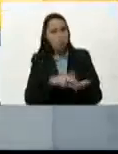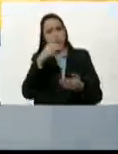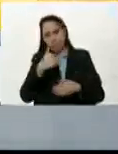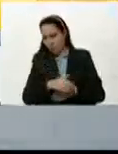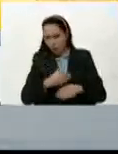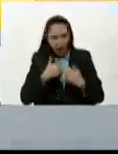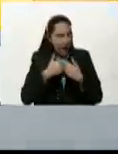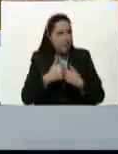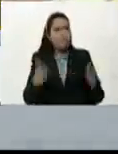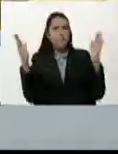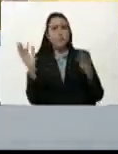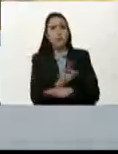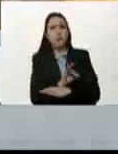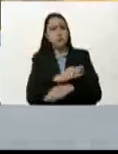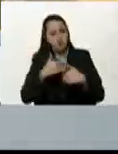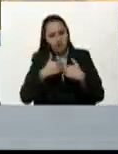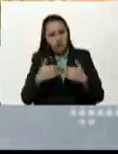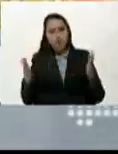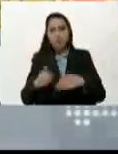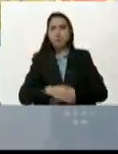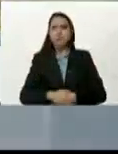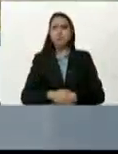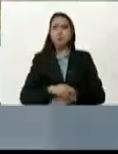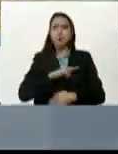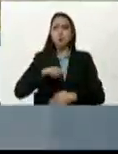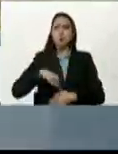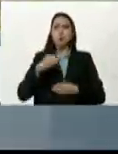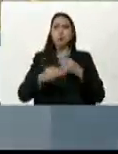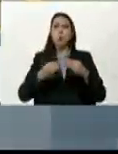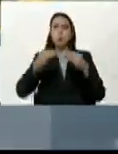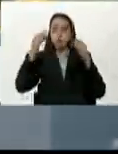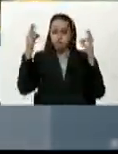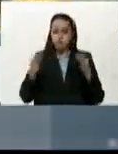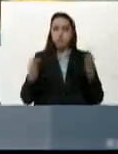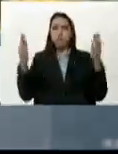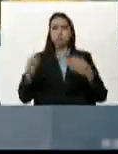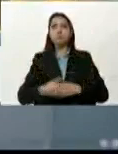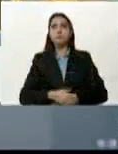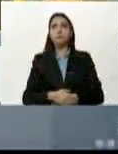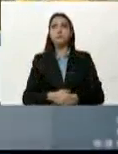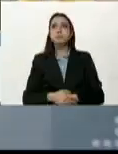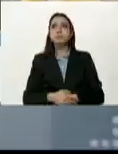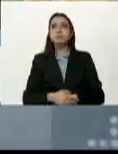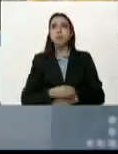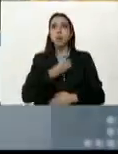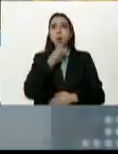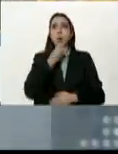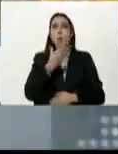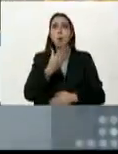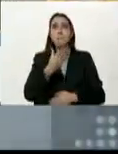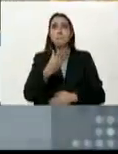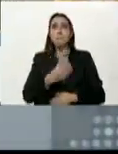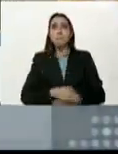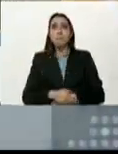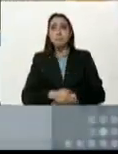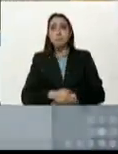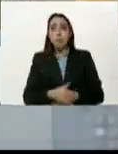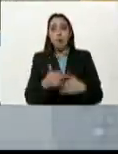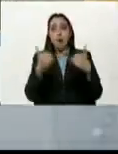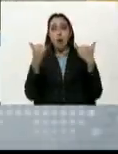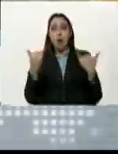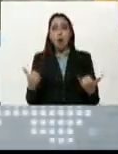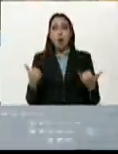de acuerdo vamos a abrir la frontera y así lo hemos hecho así lo hemos hecho muy bien y ahora